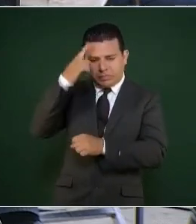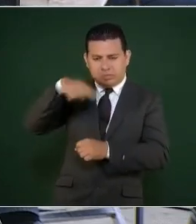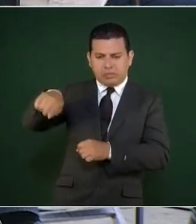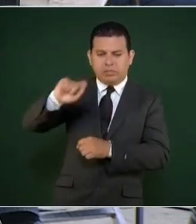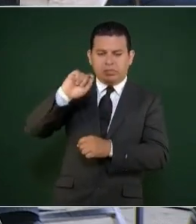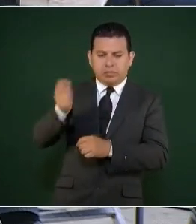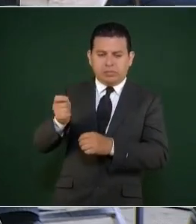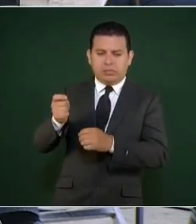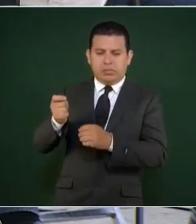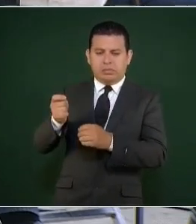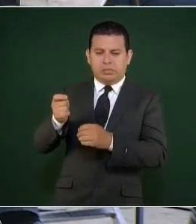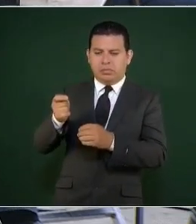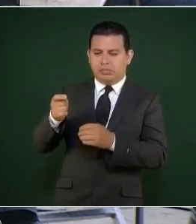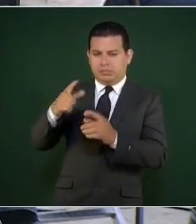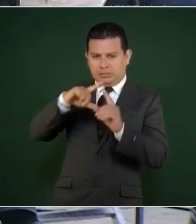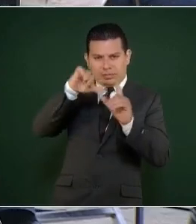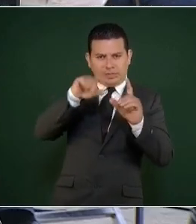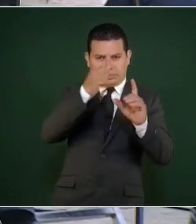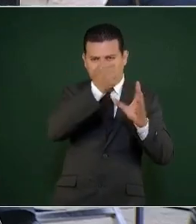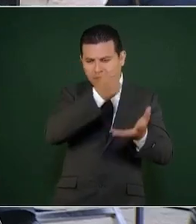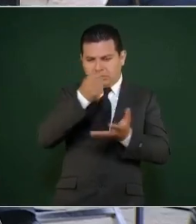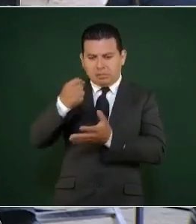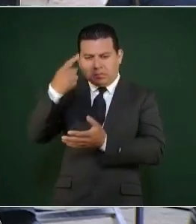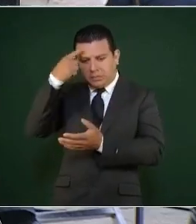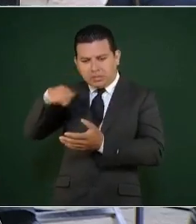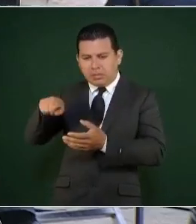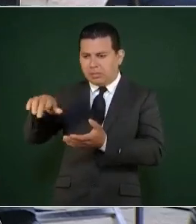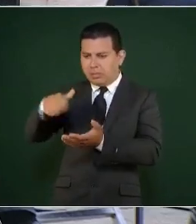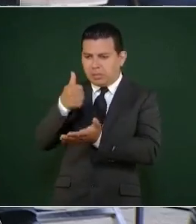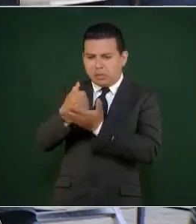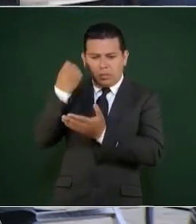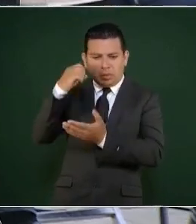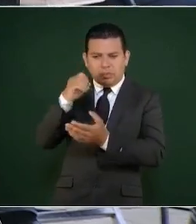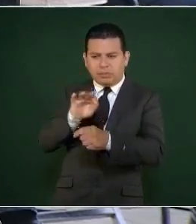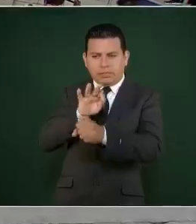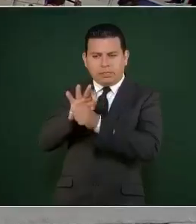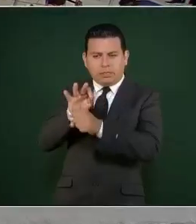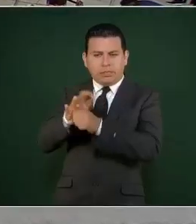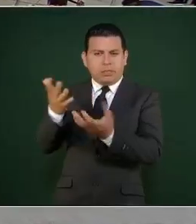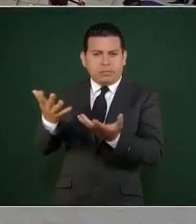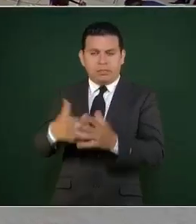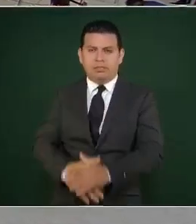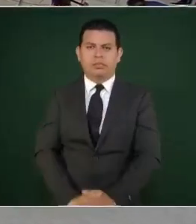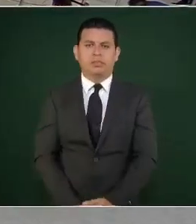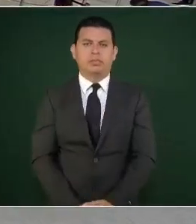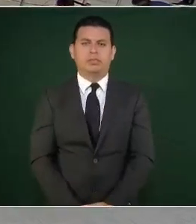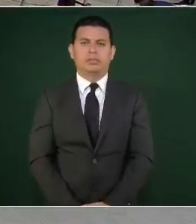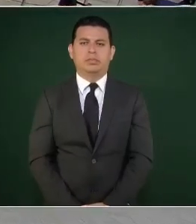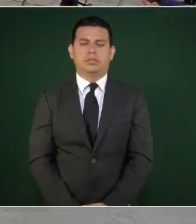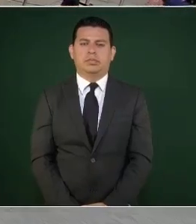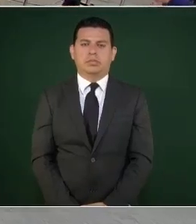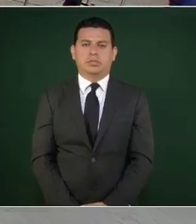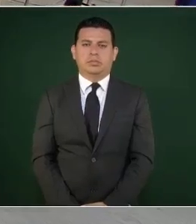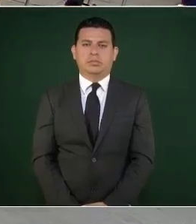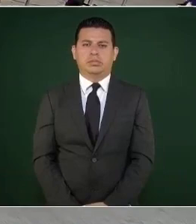de reforestación en las zonas de aquí de la capital, de la Verde Antequera? Sí,